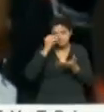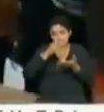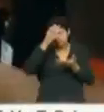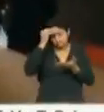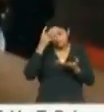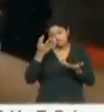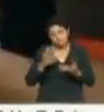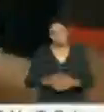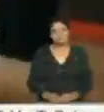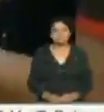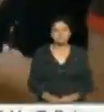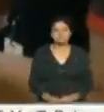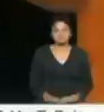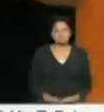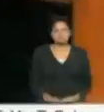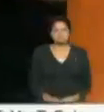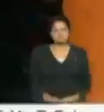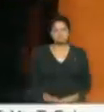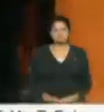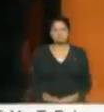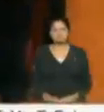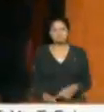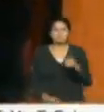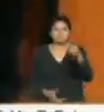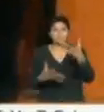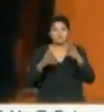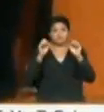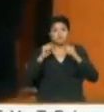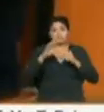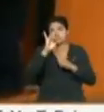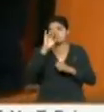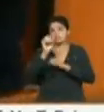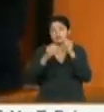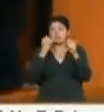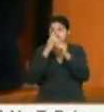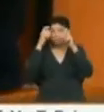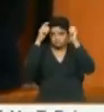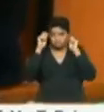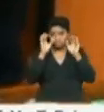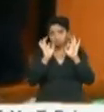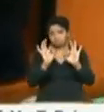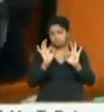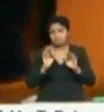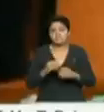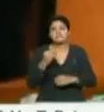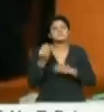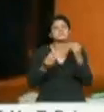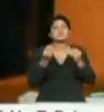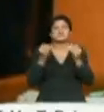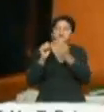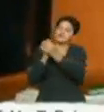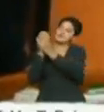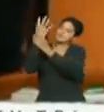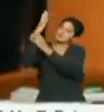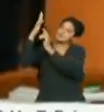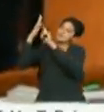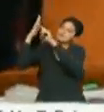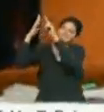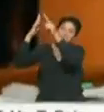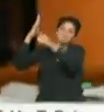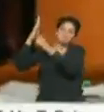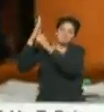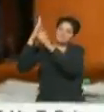ancestral. Esta prenda, cuya vida útil puede ser hasta 80 años, basa la confección de su tejido en las fibras de una palmera peculiar